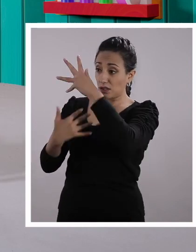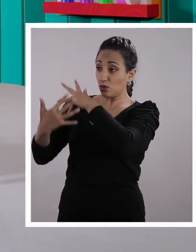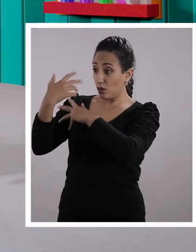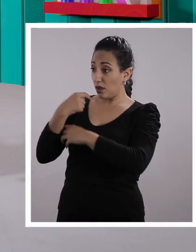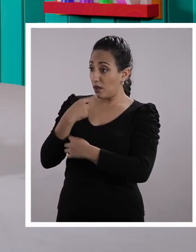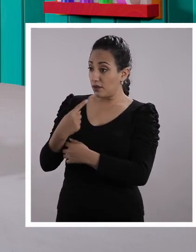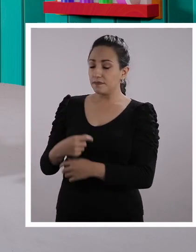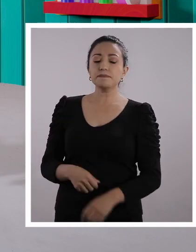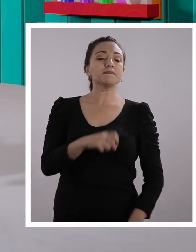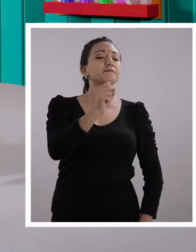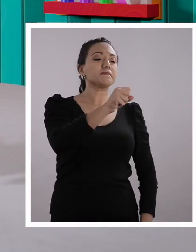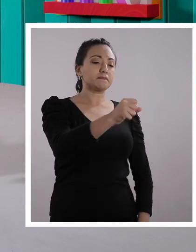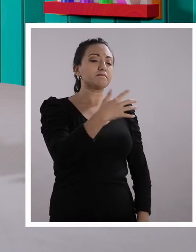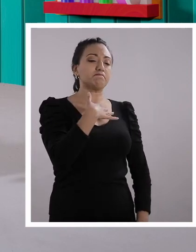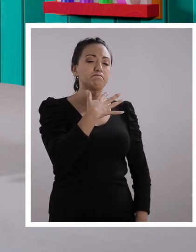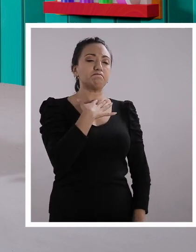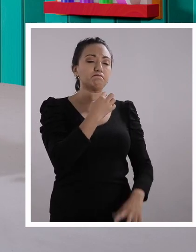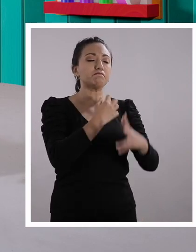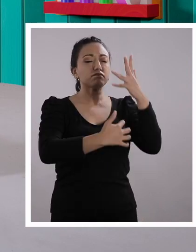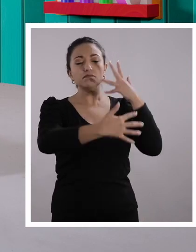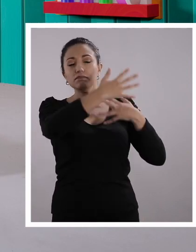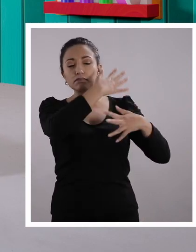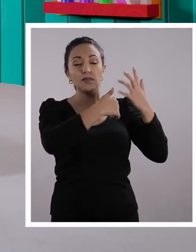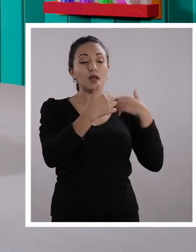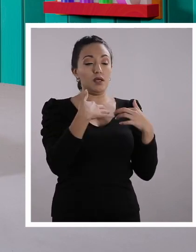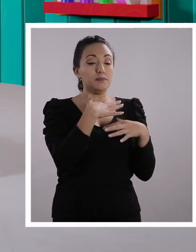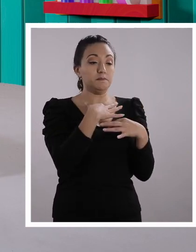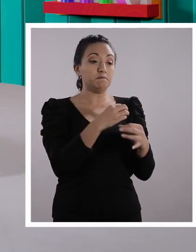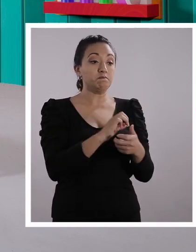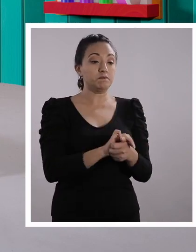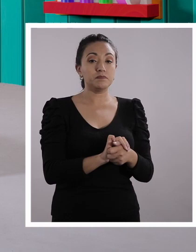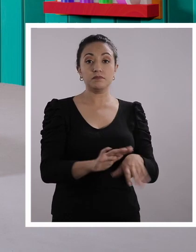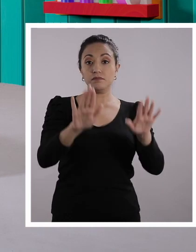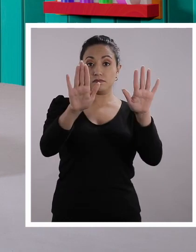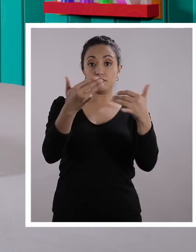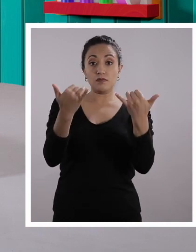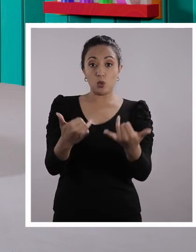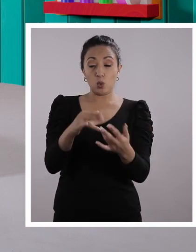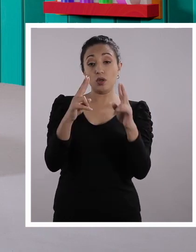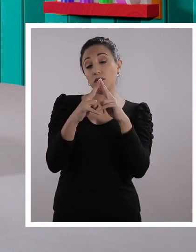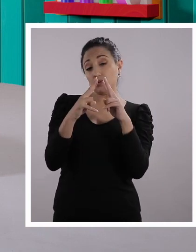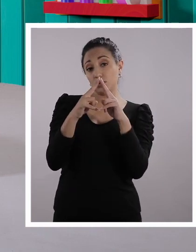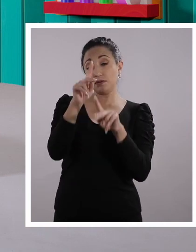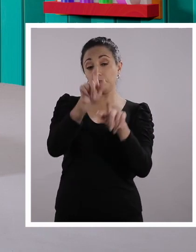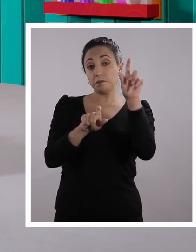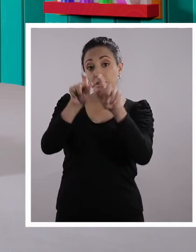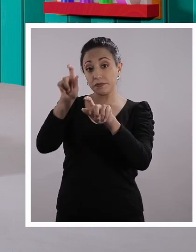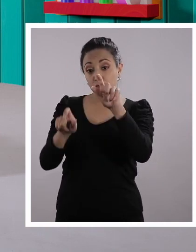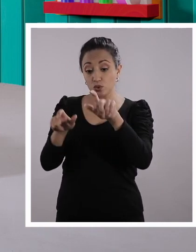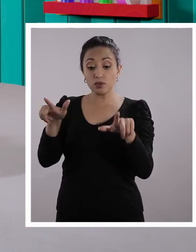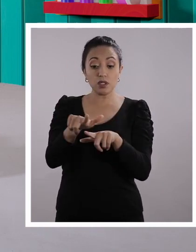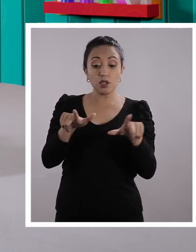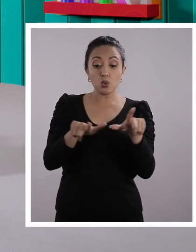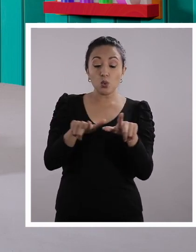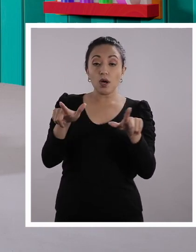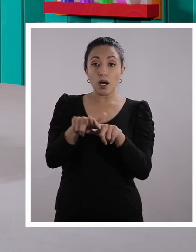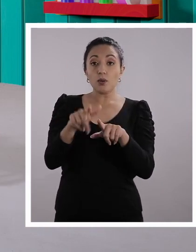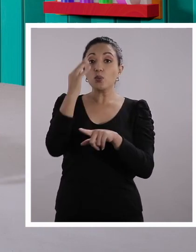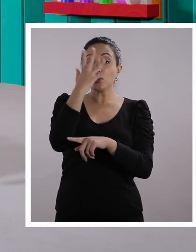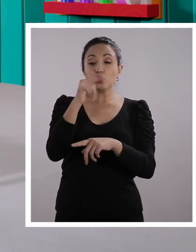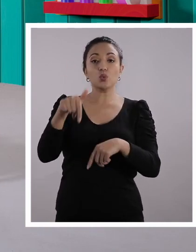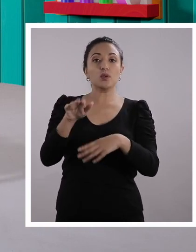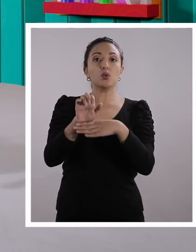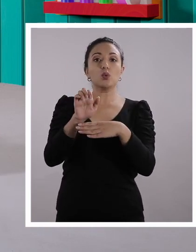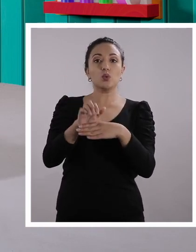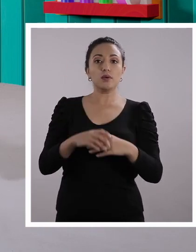sí probé me encantan los datos que yo aparecemos y justo hoy vamos a conocer acerca de personajes y lugares emblemáticos de nuestro lindo ecuador